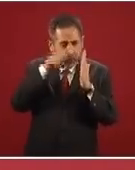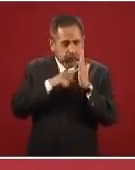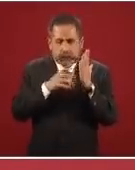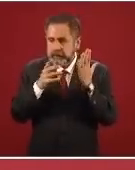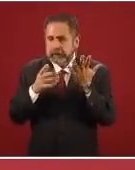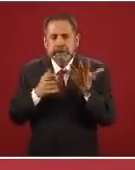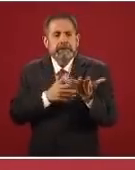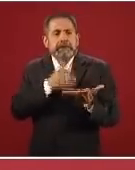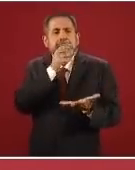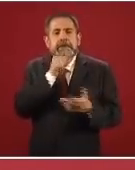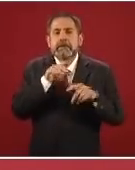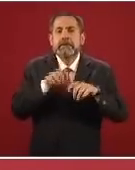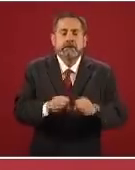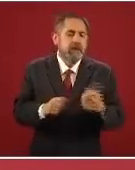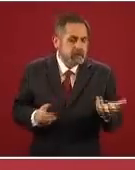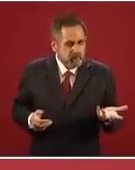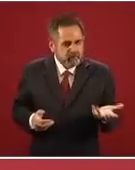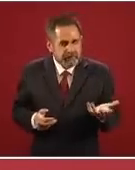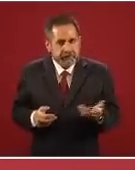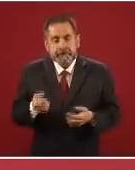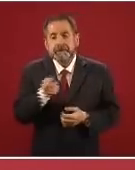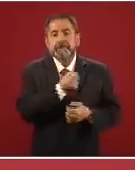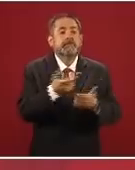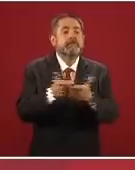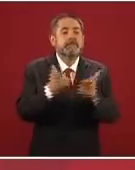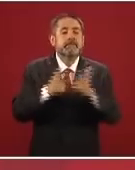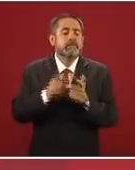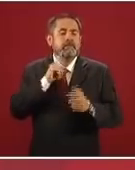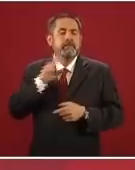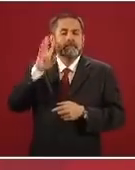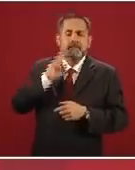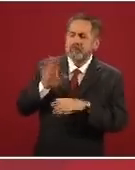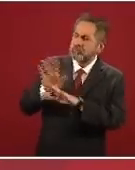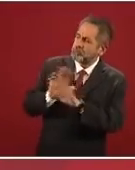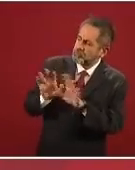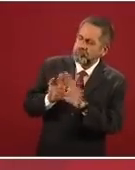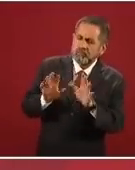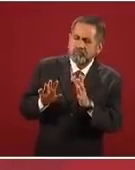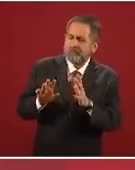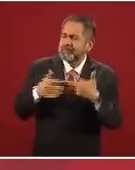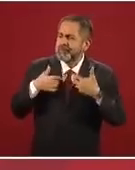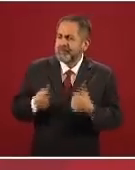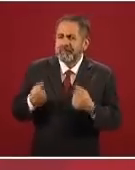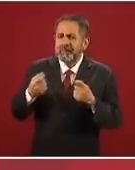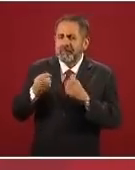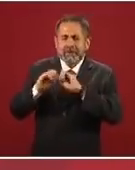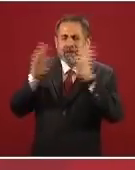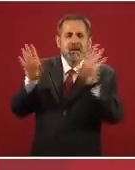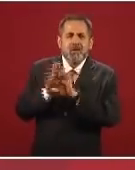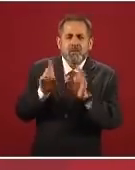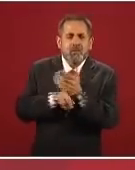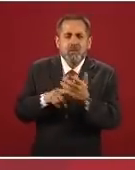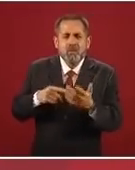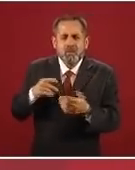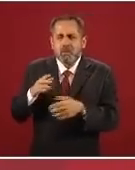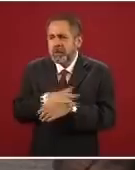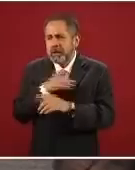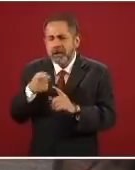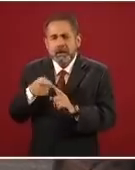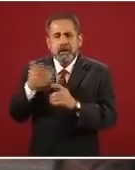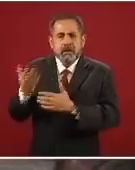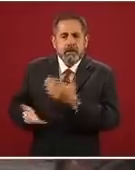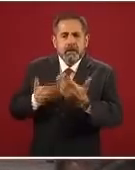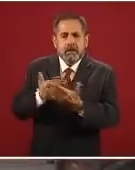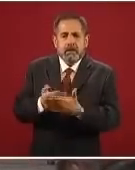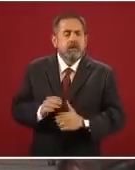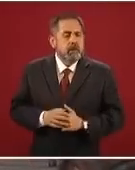todo algunos grupos feministas, me dijeron que no entendían con claridad cuál era la propuesta. Les